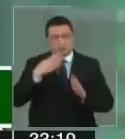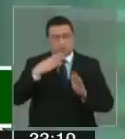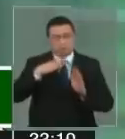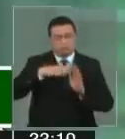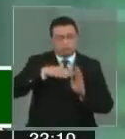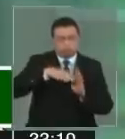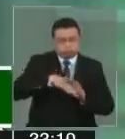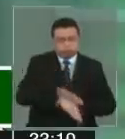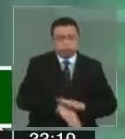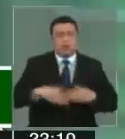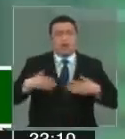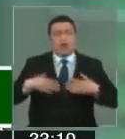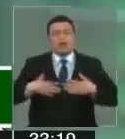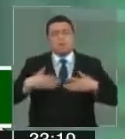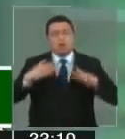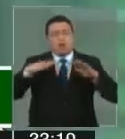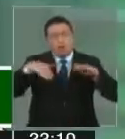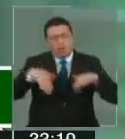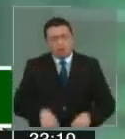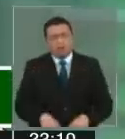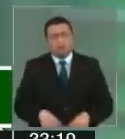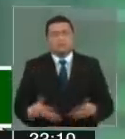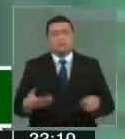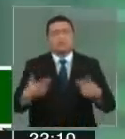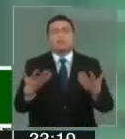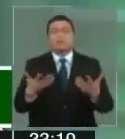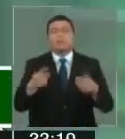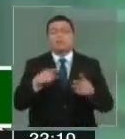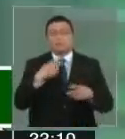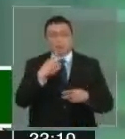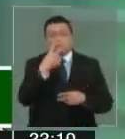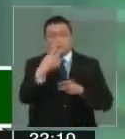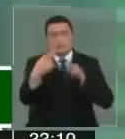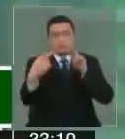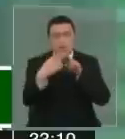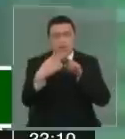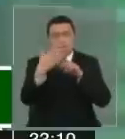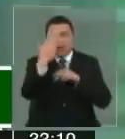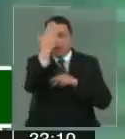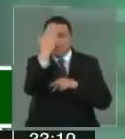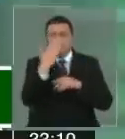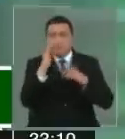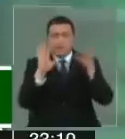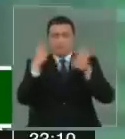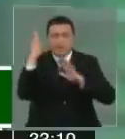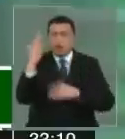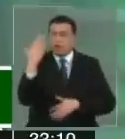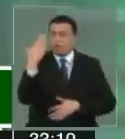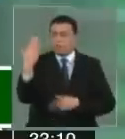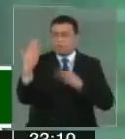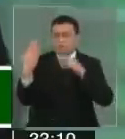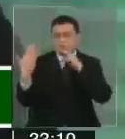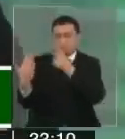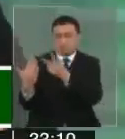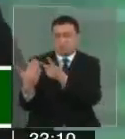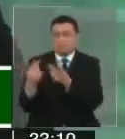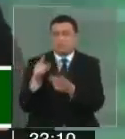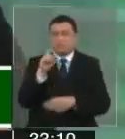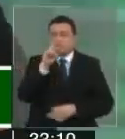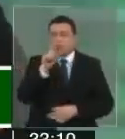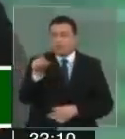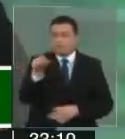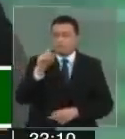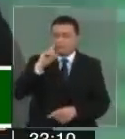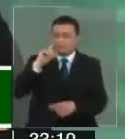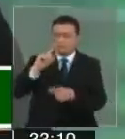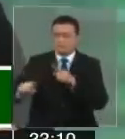miraba al espejo y no me identificaba con ese rostro. Empecé a sentir que no sabía quién era yo.